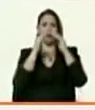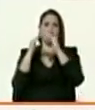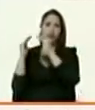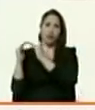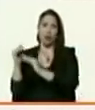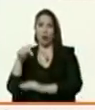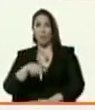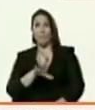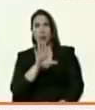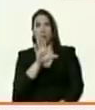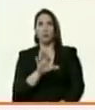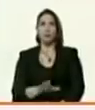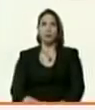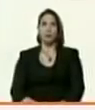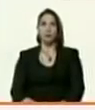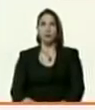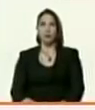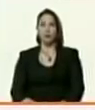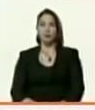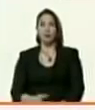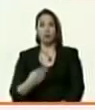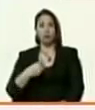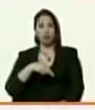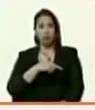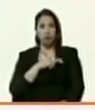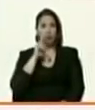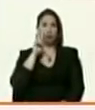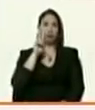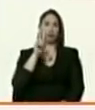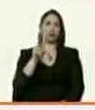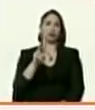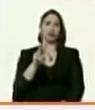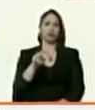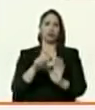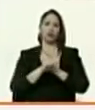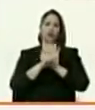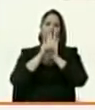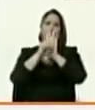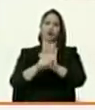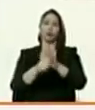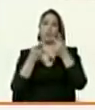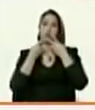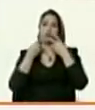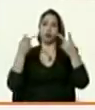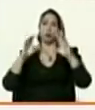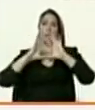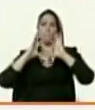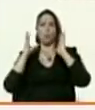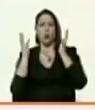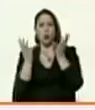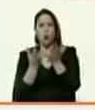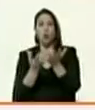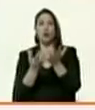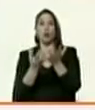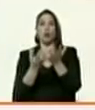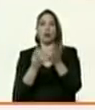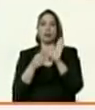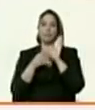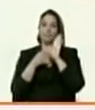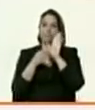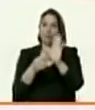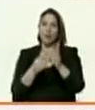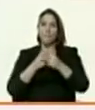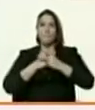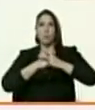país. La señal que hoy se está lanzando al mundo revela esa